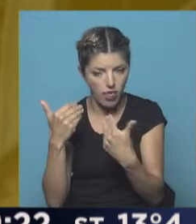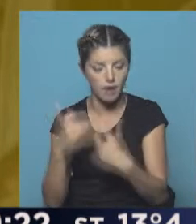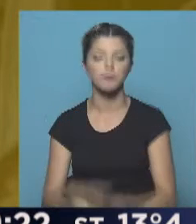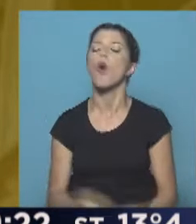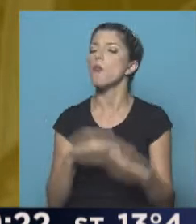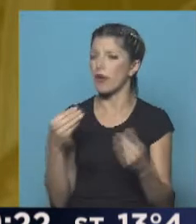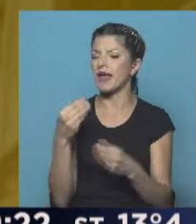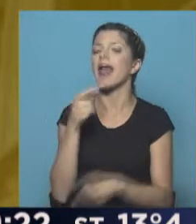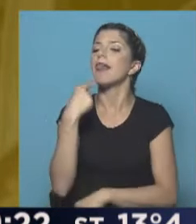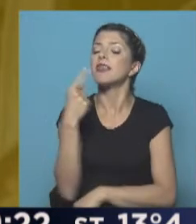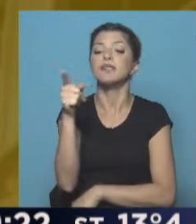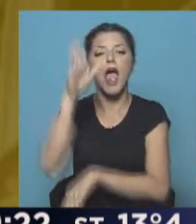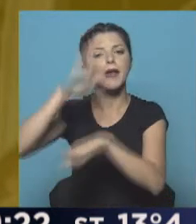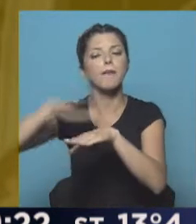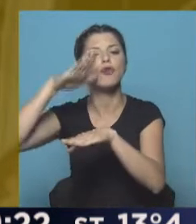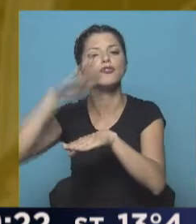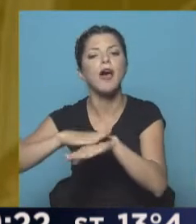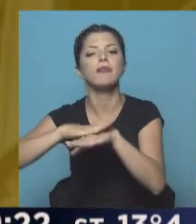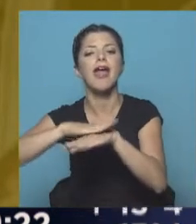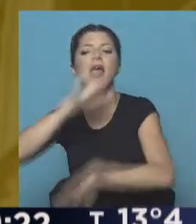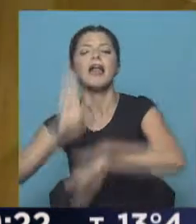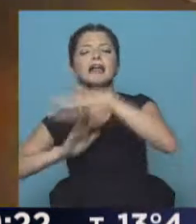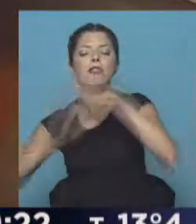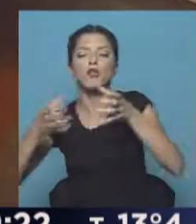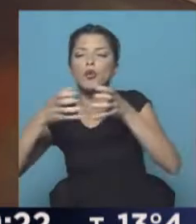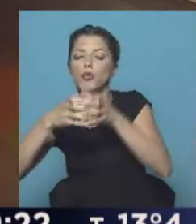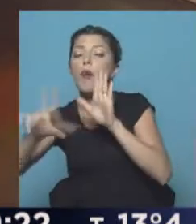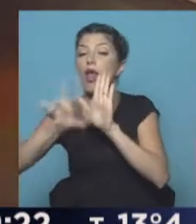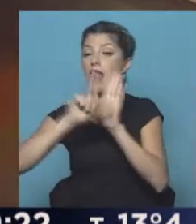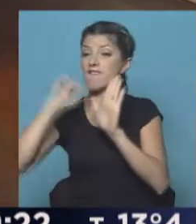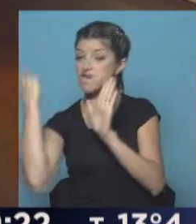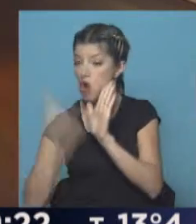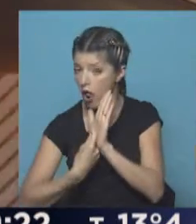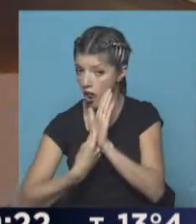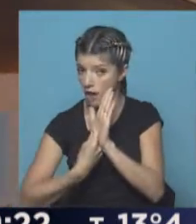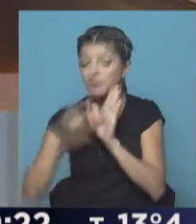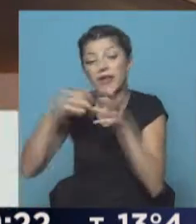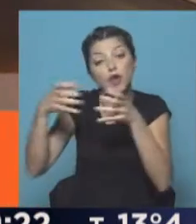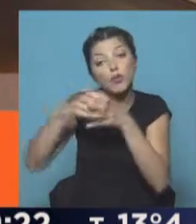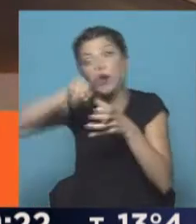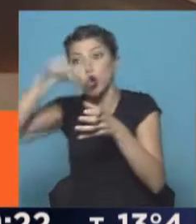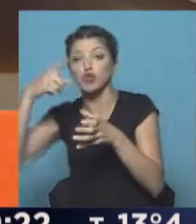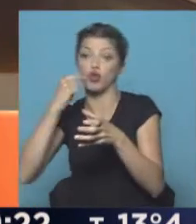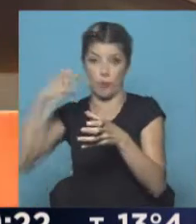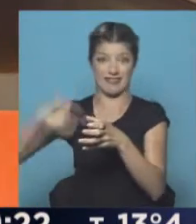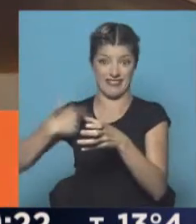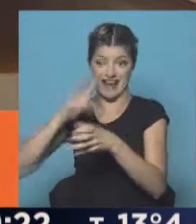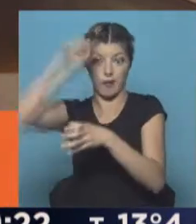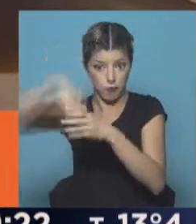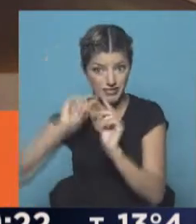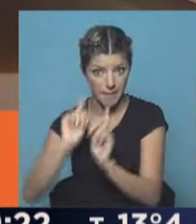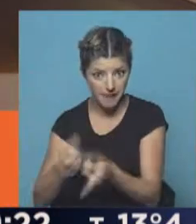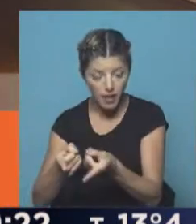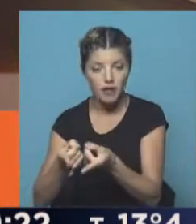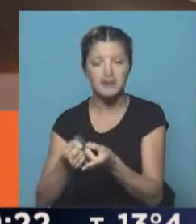acusó de ser el jefe de una asociación ilícita de un grupo integrado por otros sindicalistas del SOMU que se dedicaban